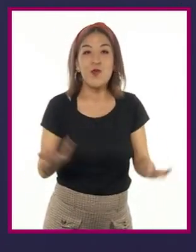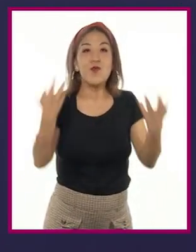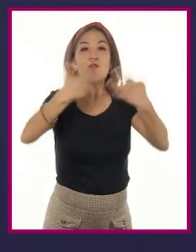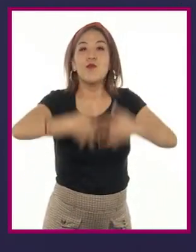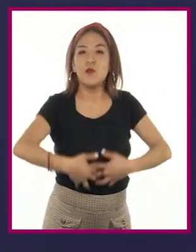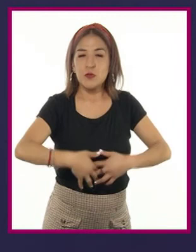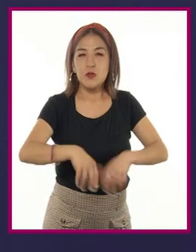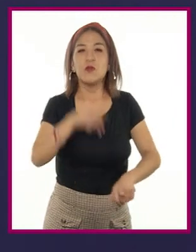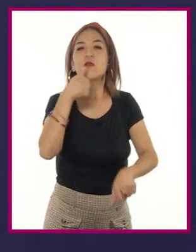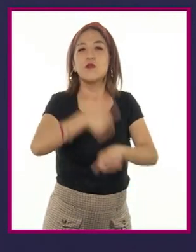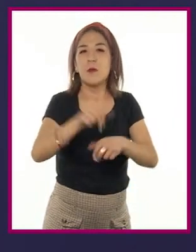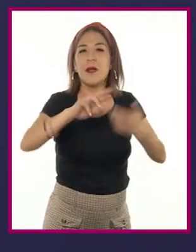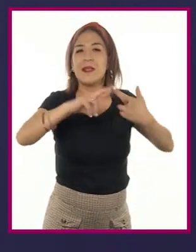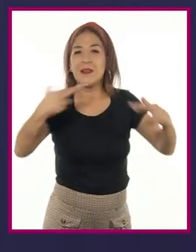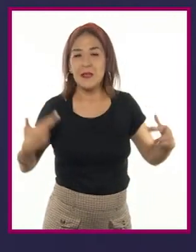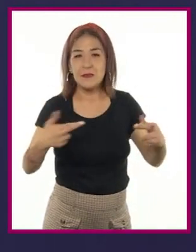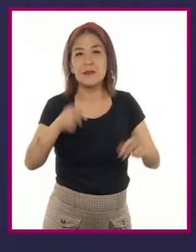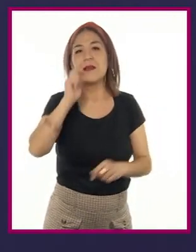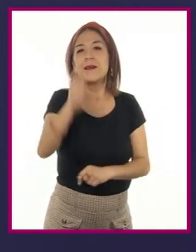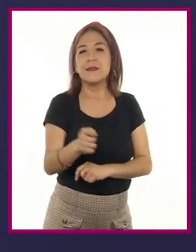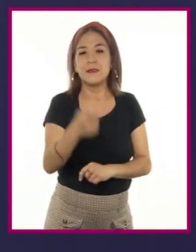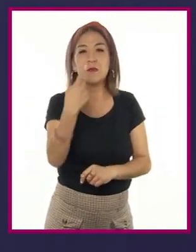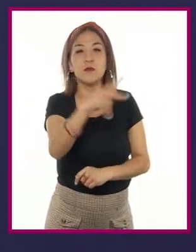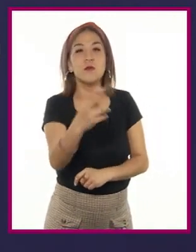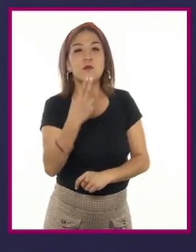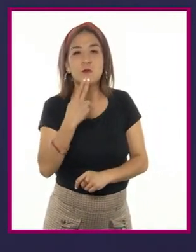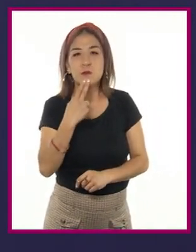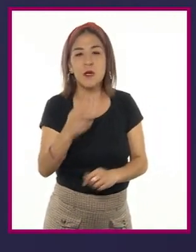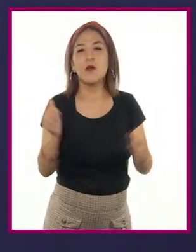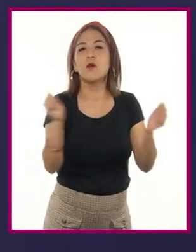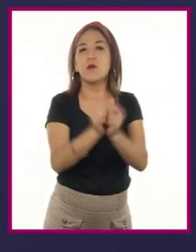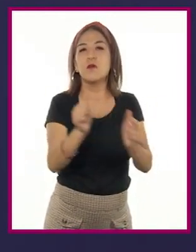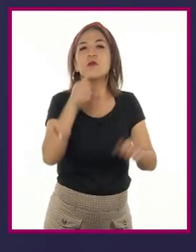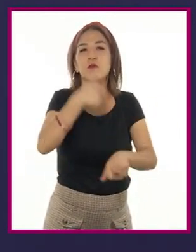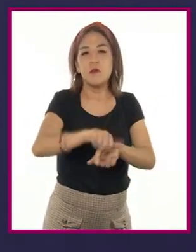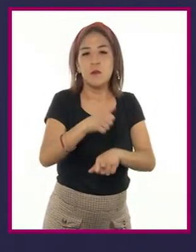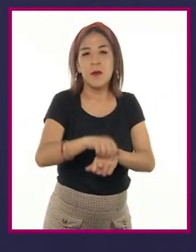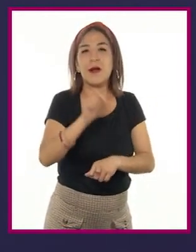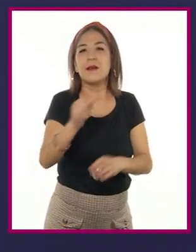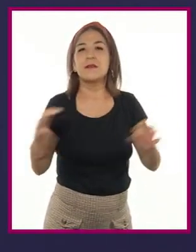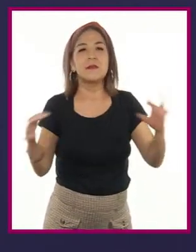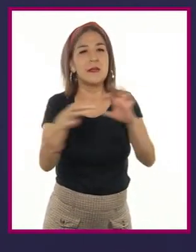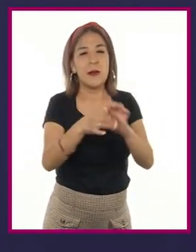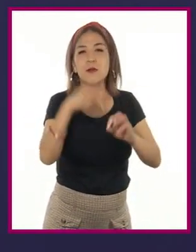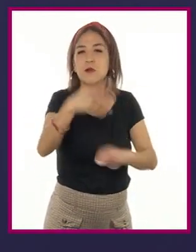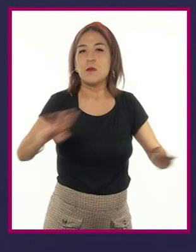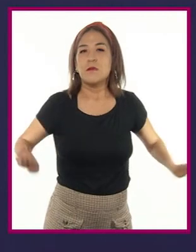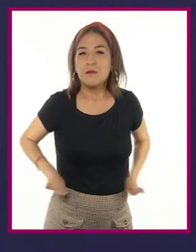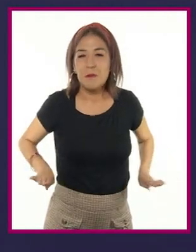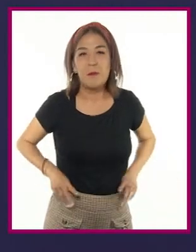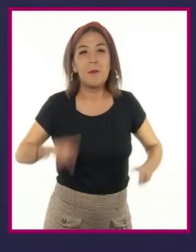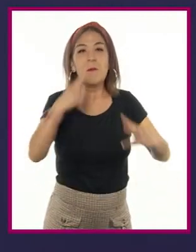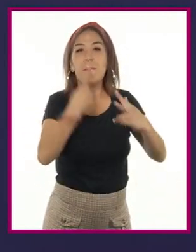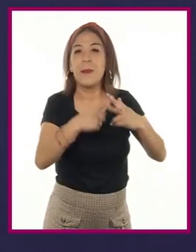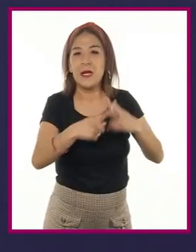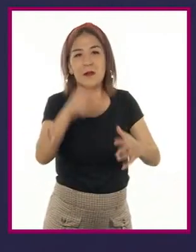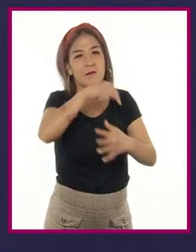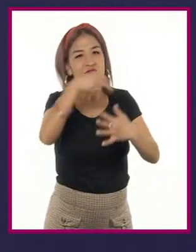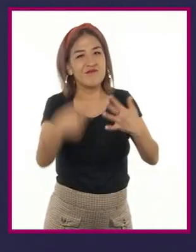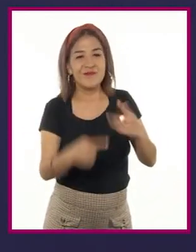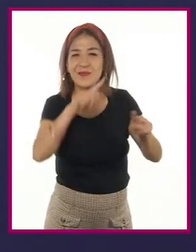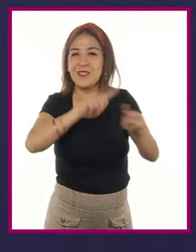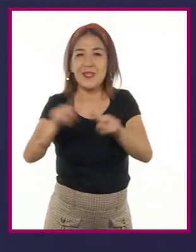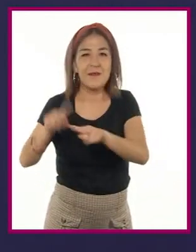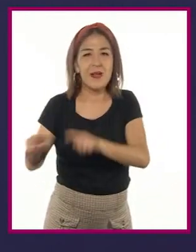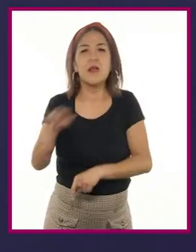que permite establecer mediante su uso las relaciones numéricas entre elementos matemáticos diversos se